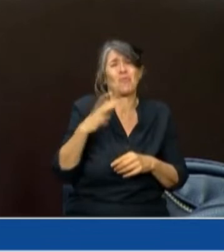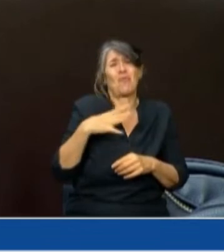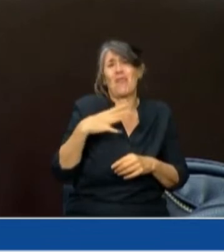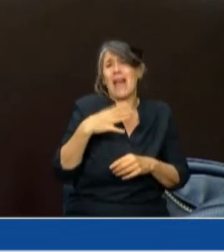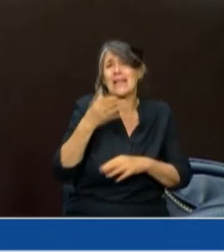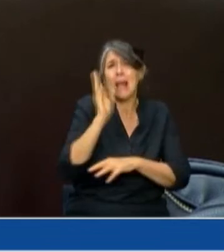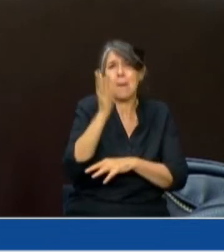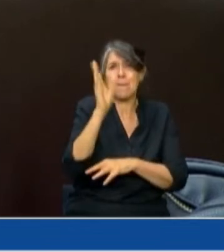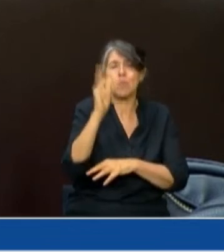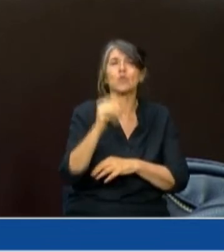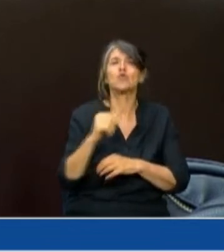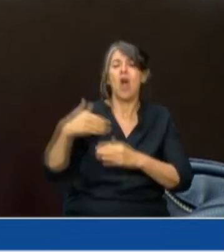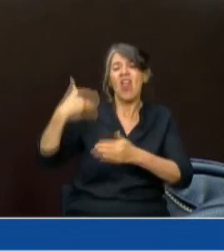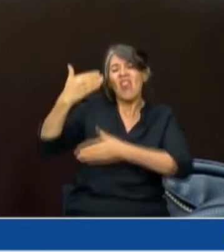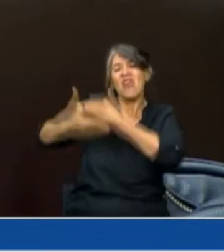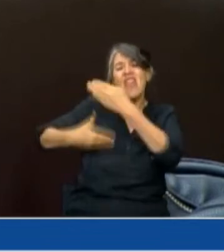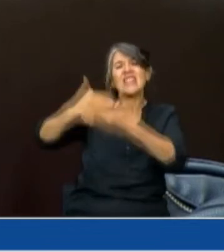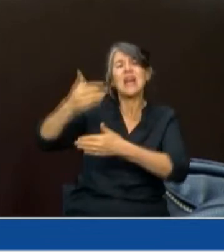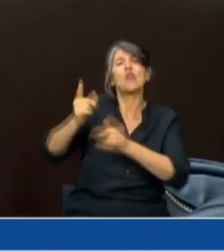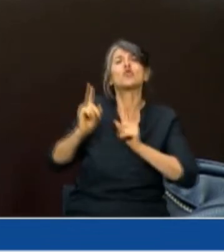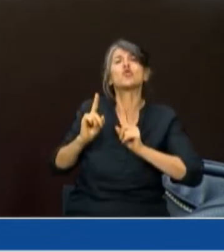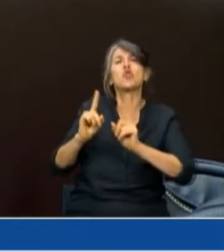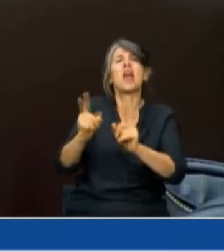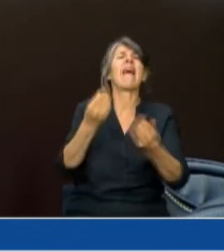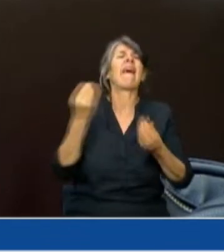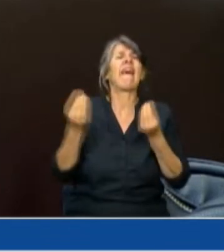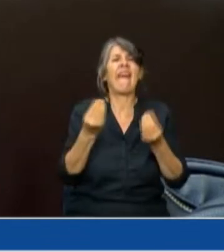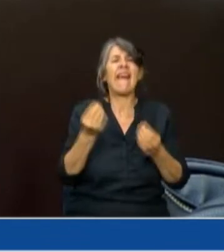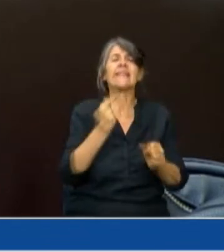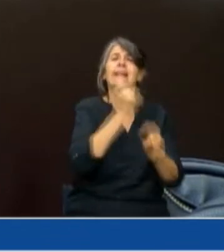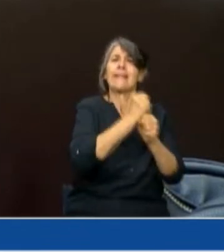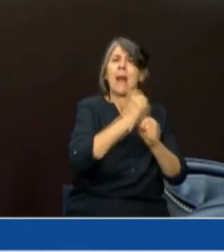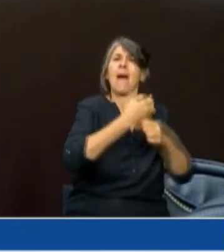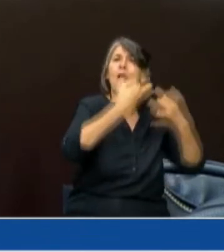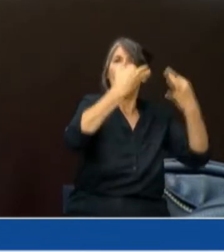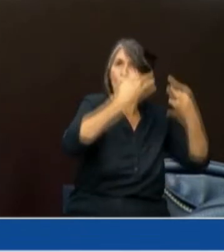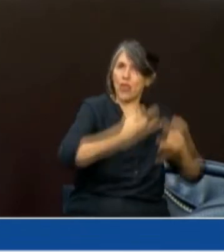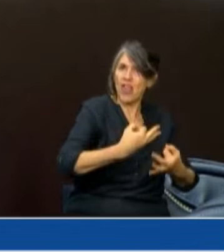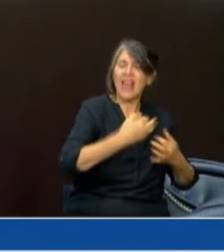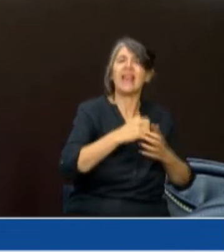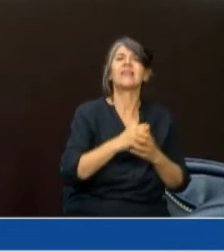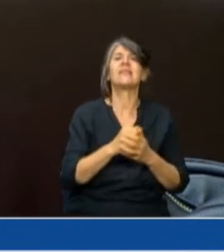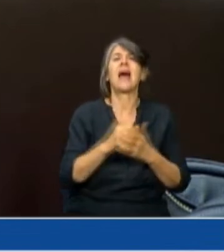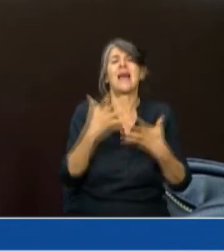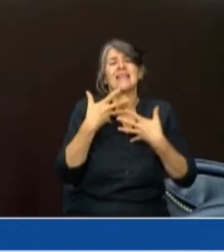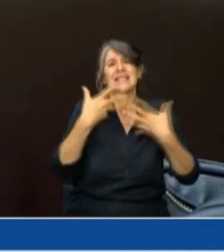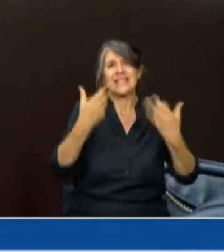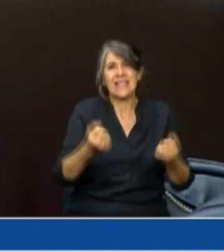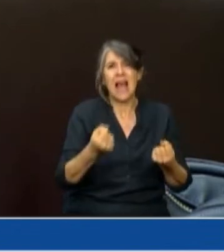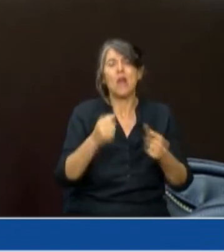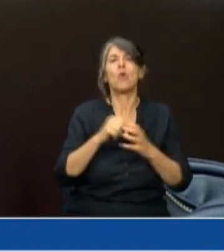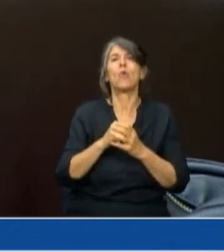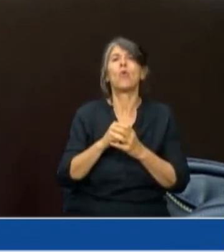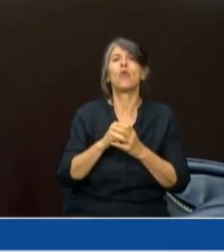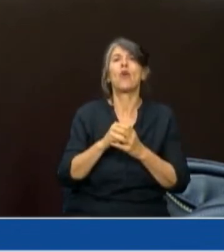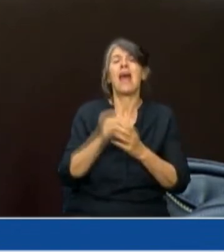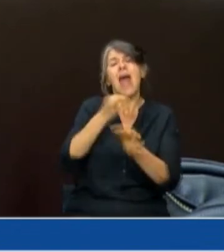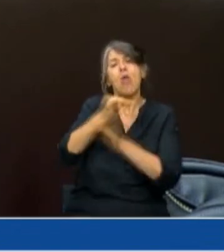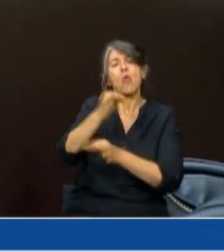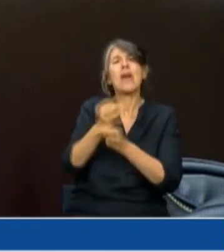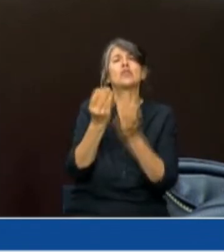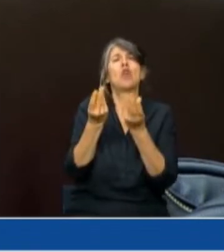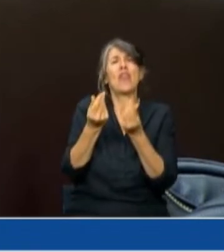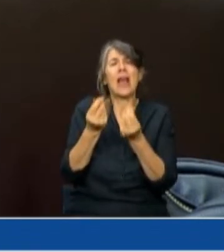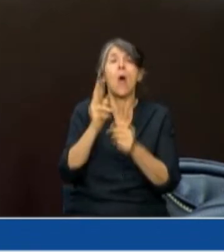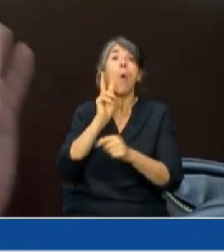sostenible es trabajo digno, atención sanitaria, educación de calidad, cuidado del medio ambiente y tantos